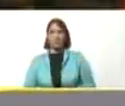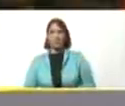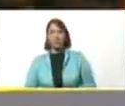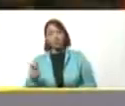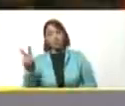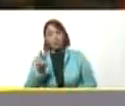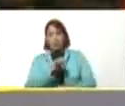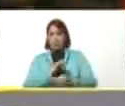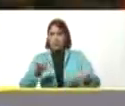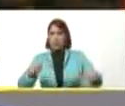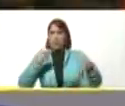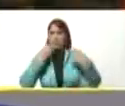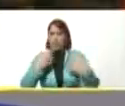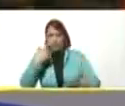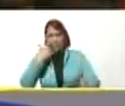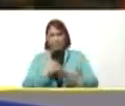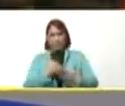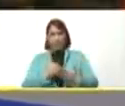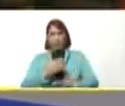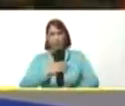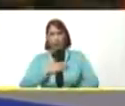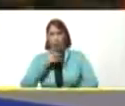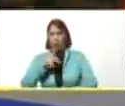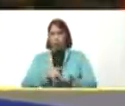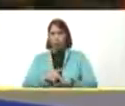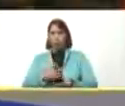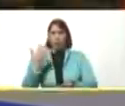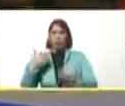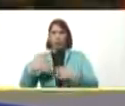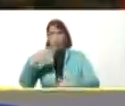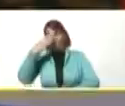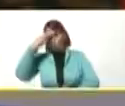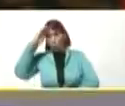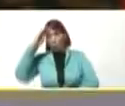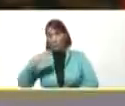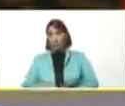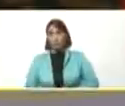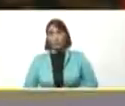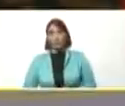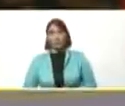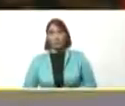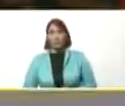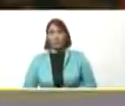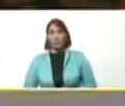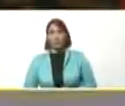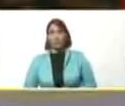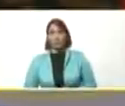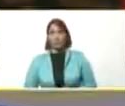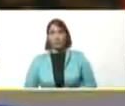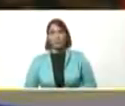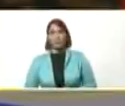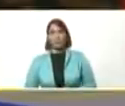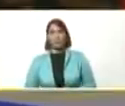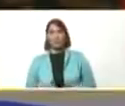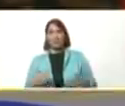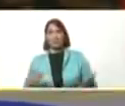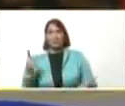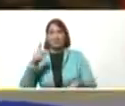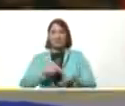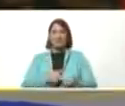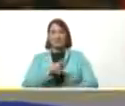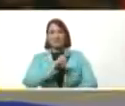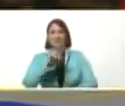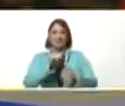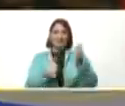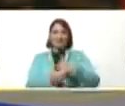Venezuela termina bien, fíjense ustedes, estaba yo en Cuba antes de ayer, cuando vino el